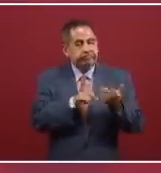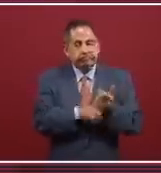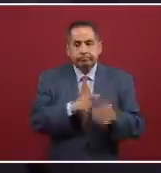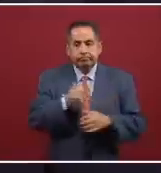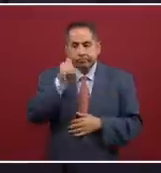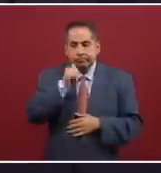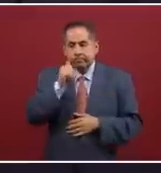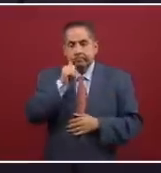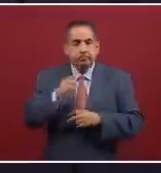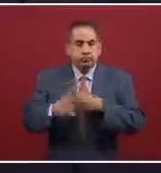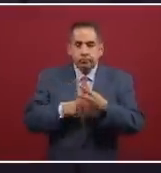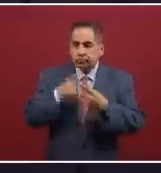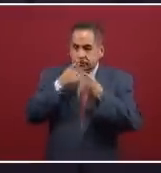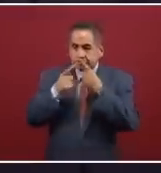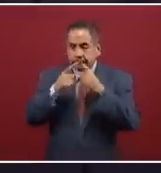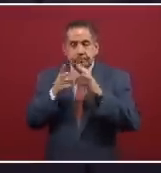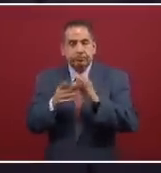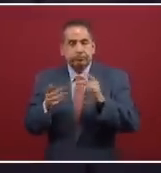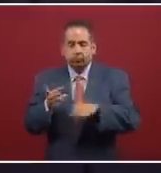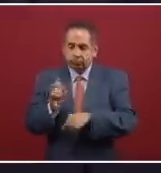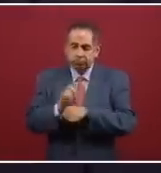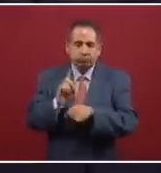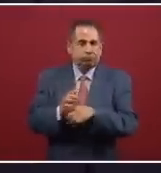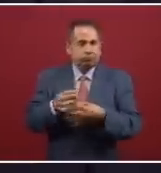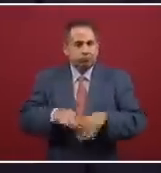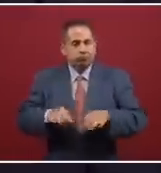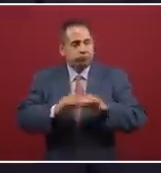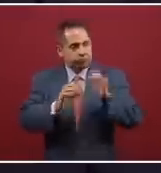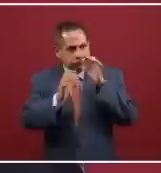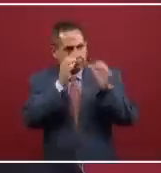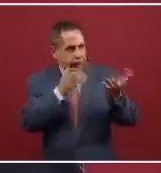optar por el diálogo diálogo diálogo